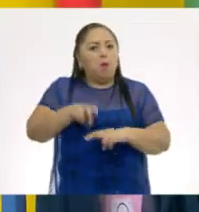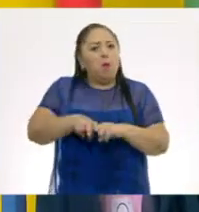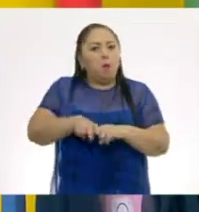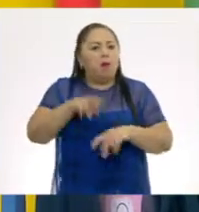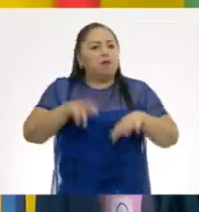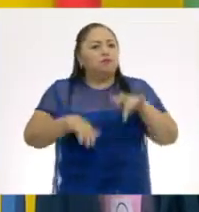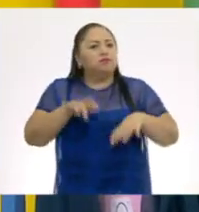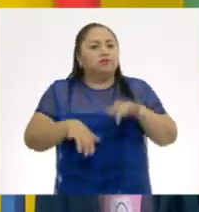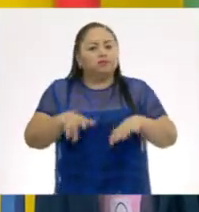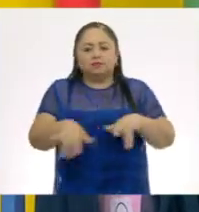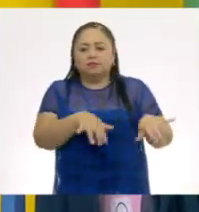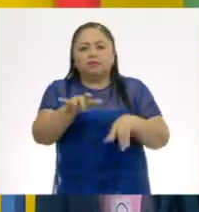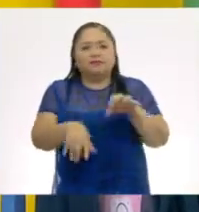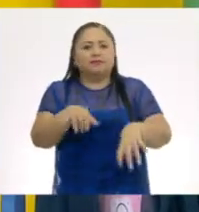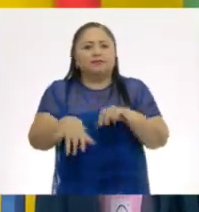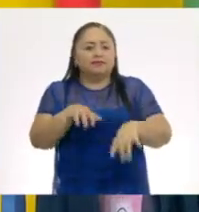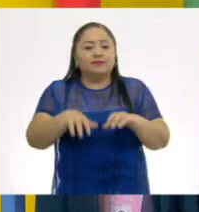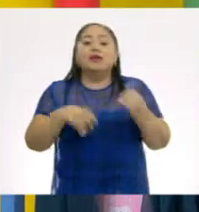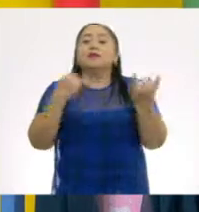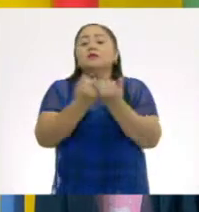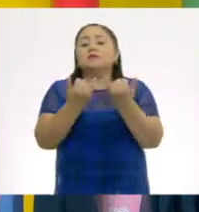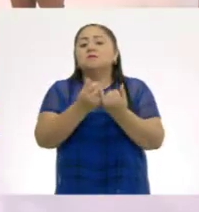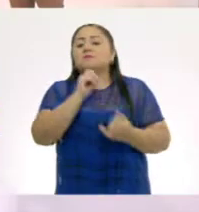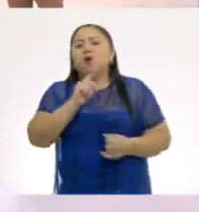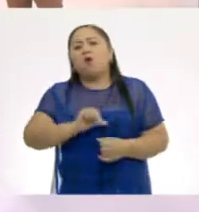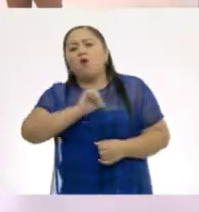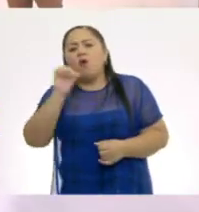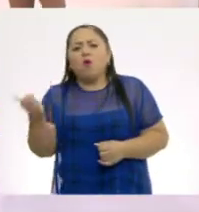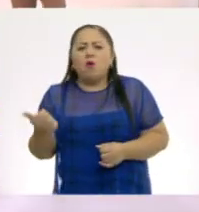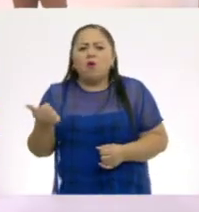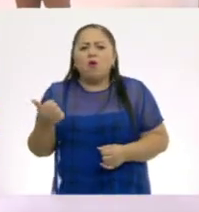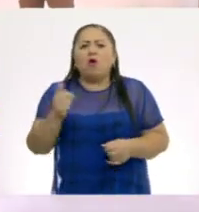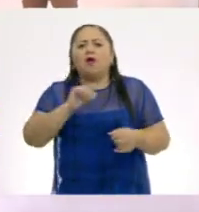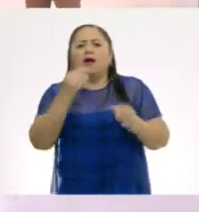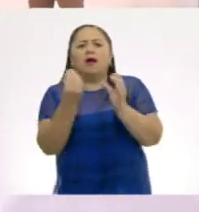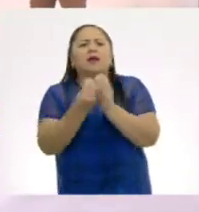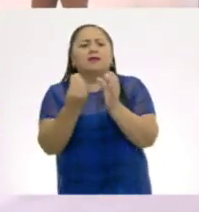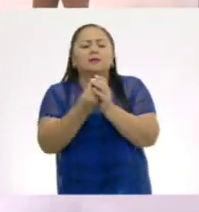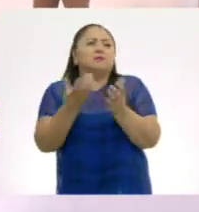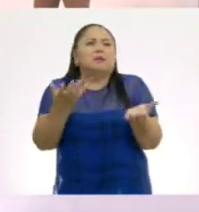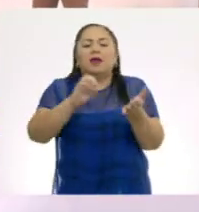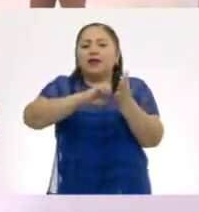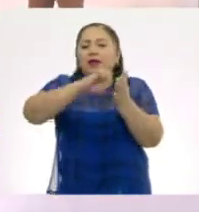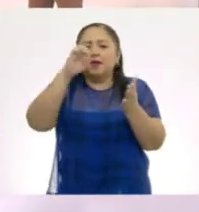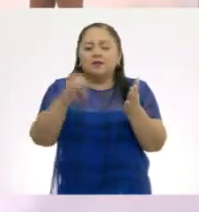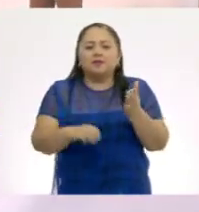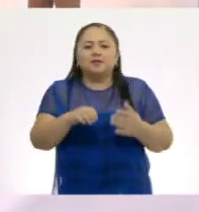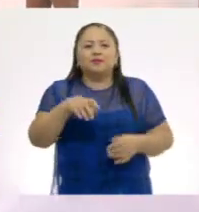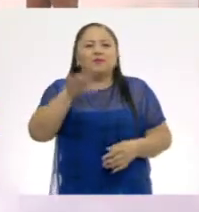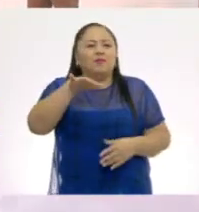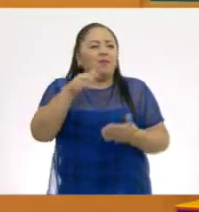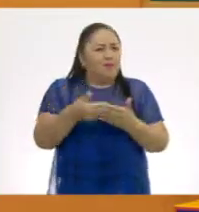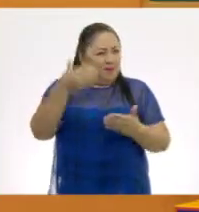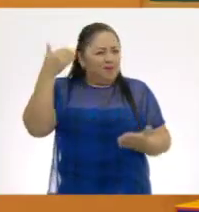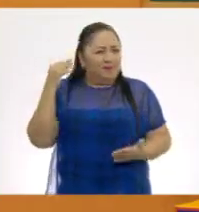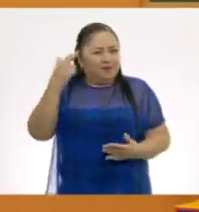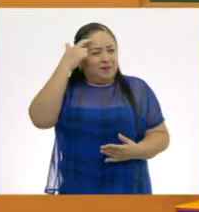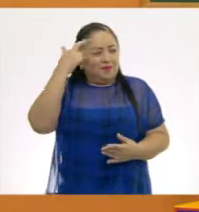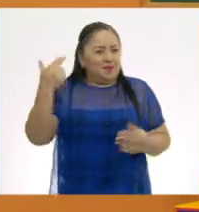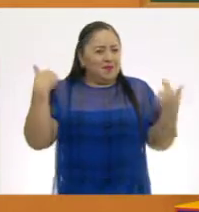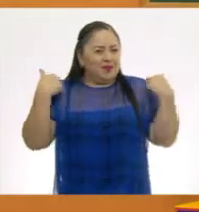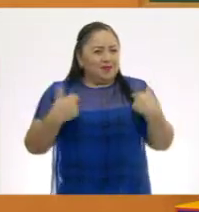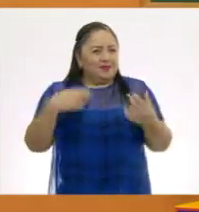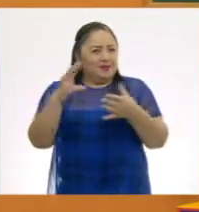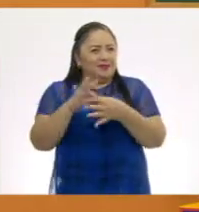los movimientos que tenemos. También lo hemos visto abordado en otras clases. Por ejemplo, la que vimos con la maestra